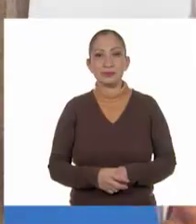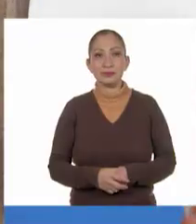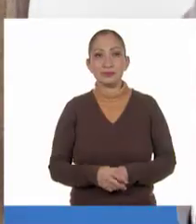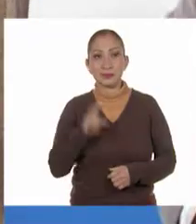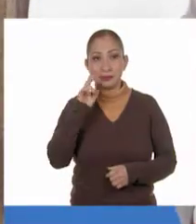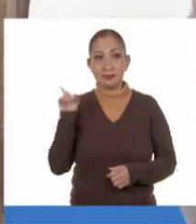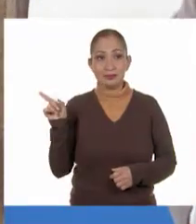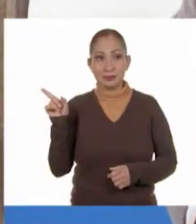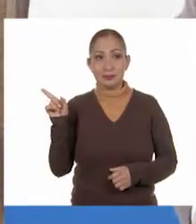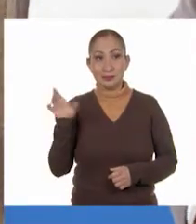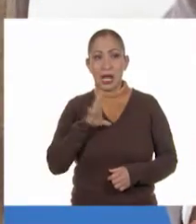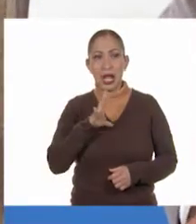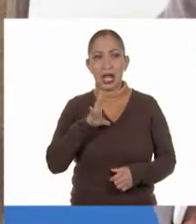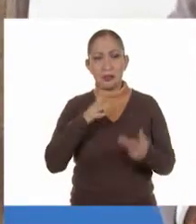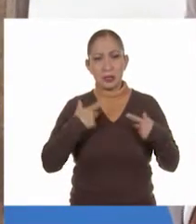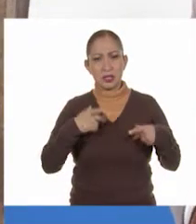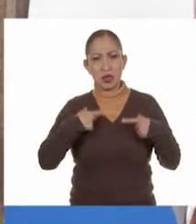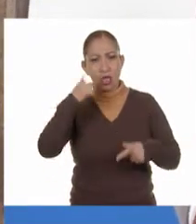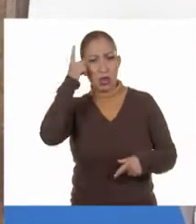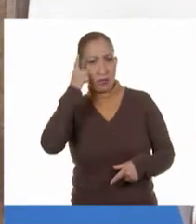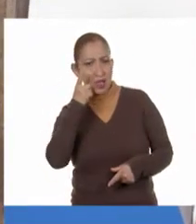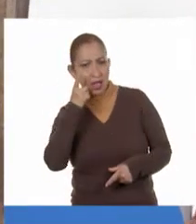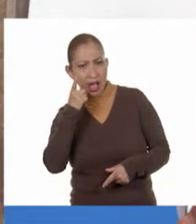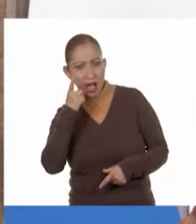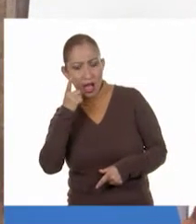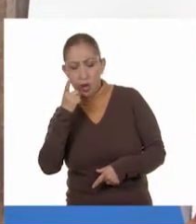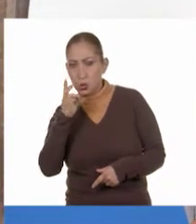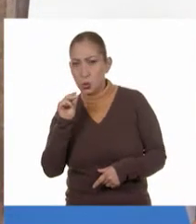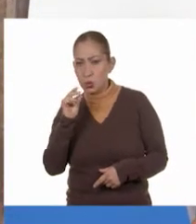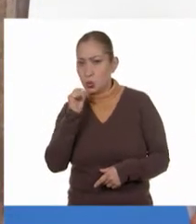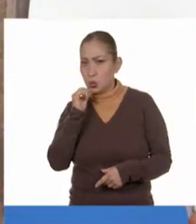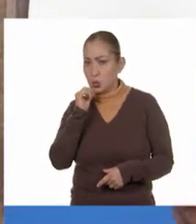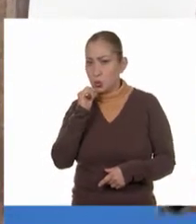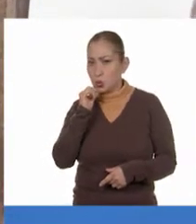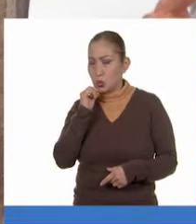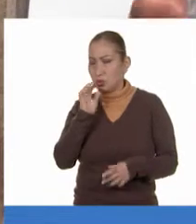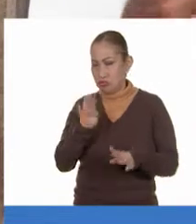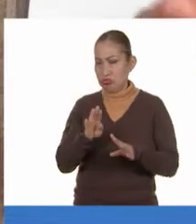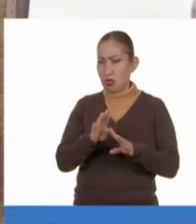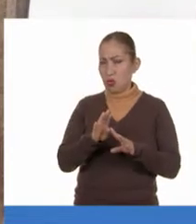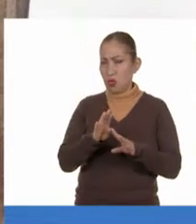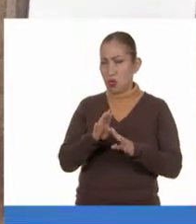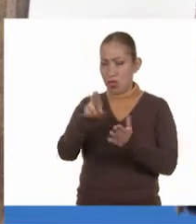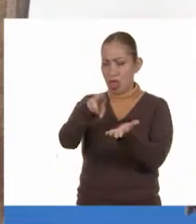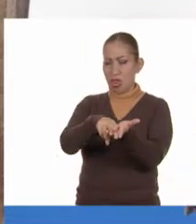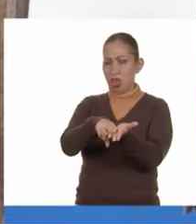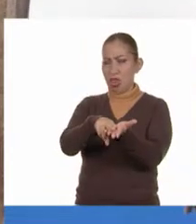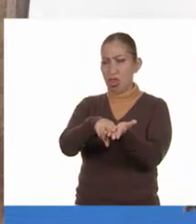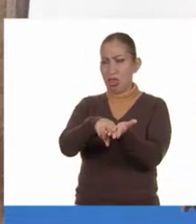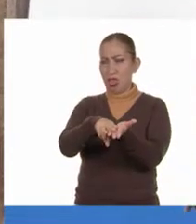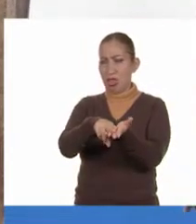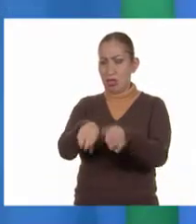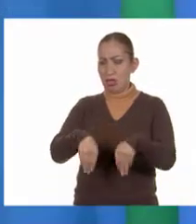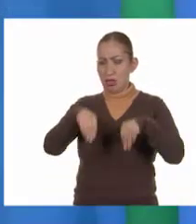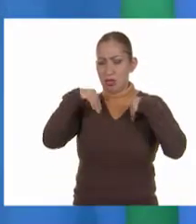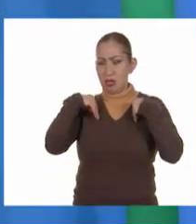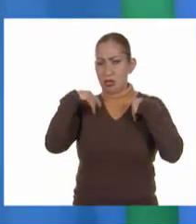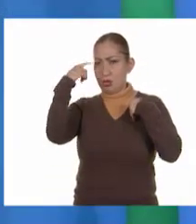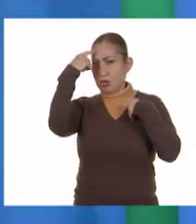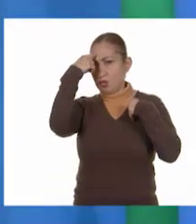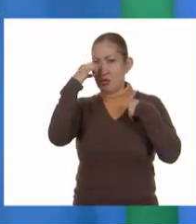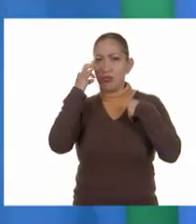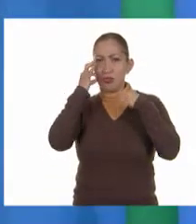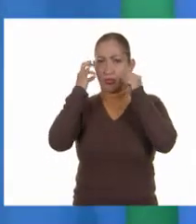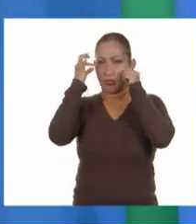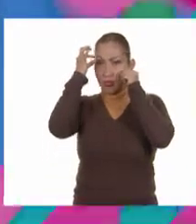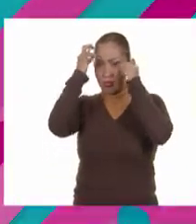Pues veo gente dormida, ¿no? O bueno, no, más bien están como recostados y pues tienen en la cara